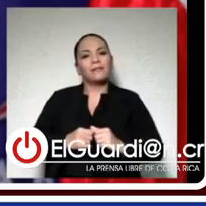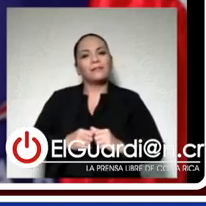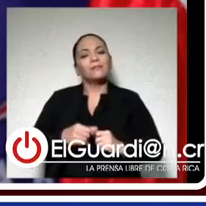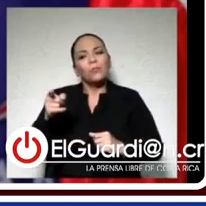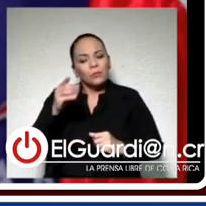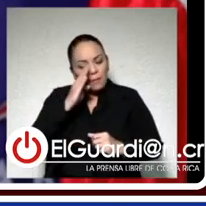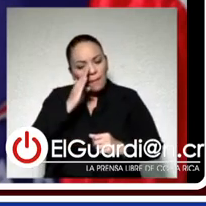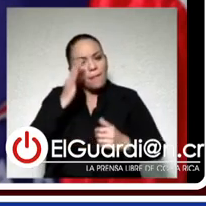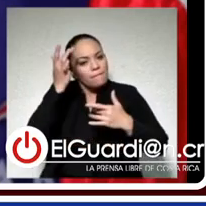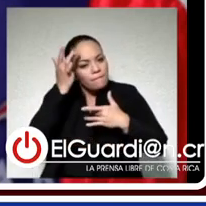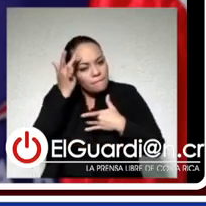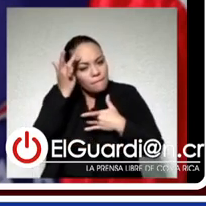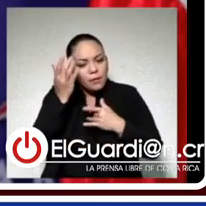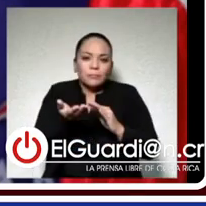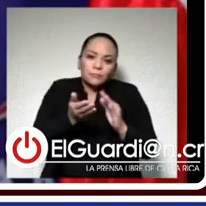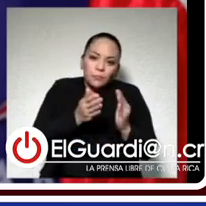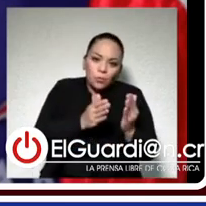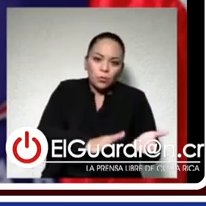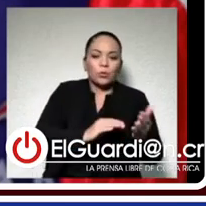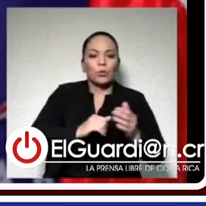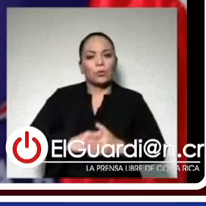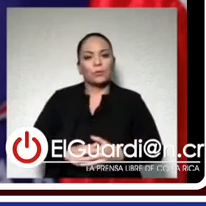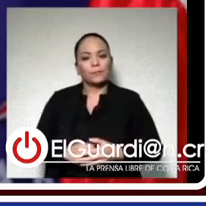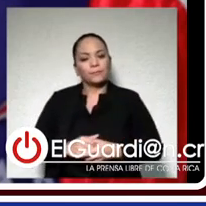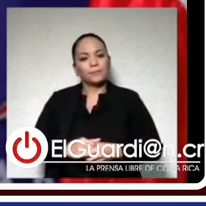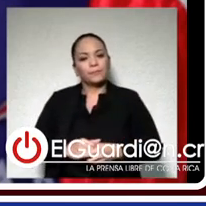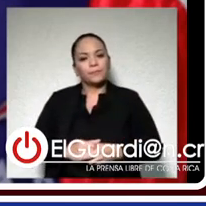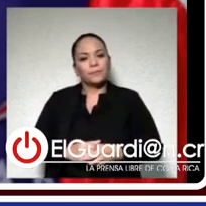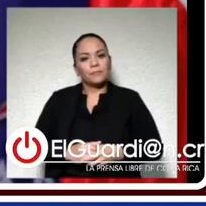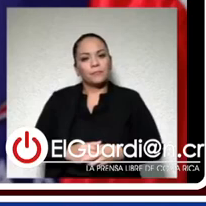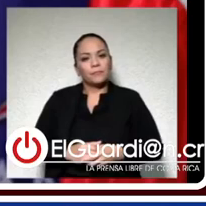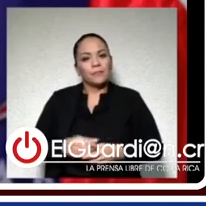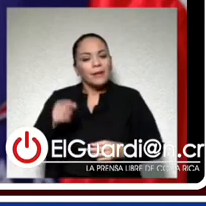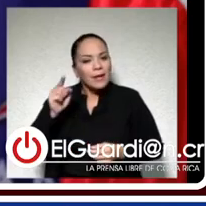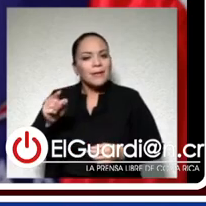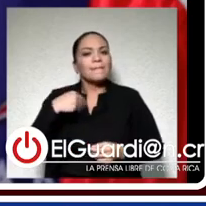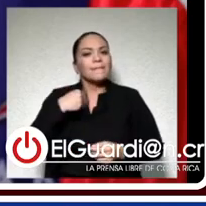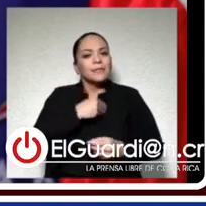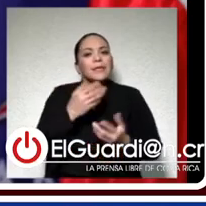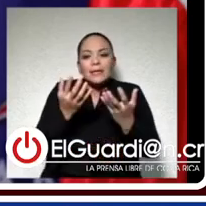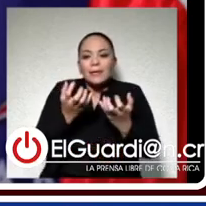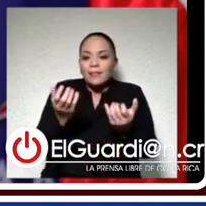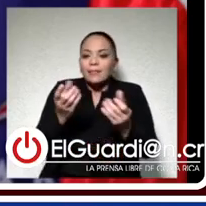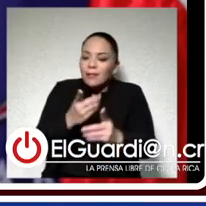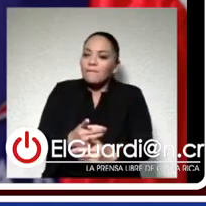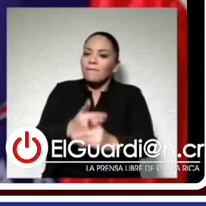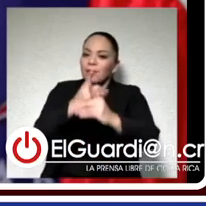enfermedad de su madre, que quiso defenderse